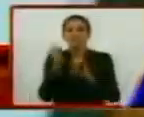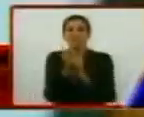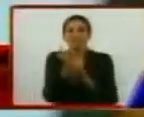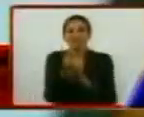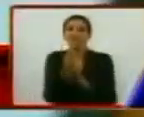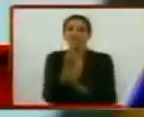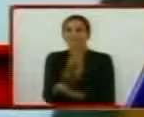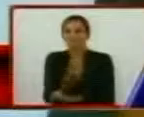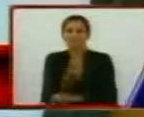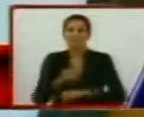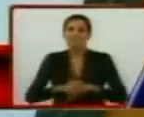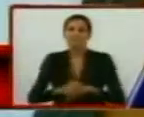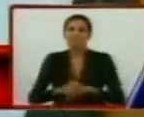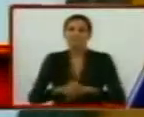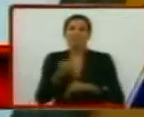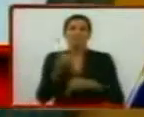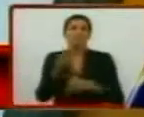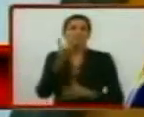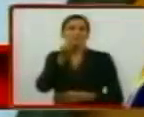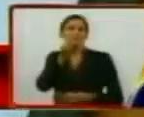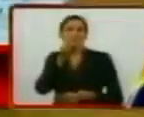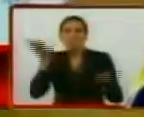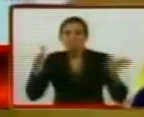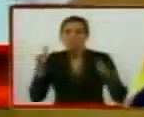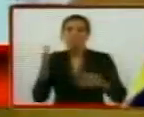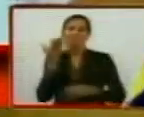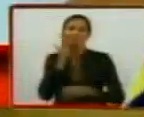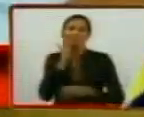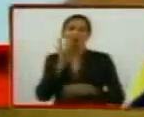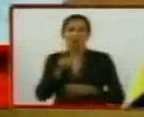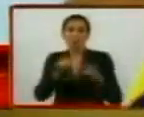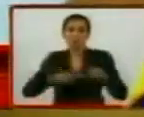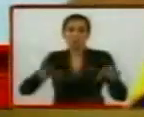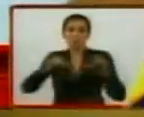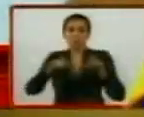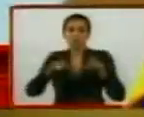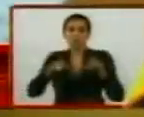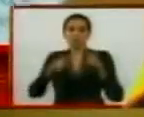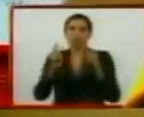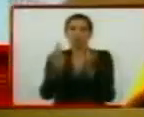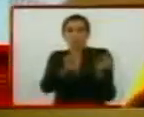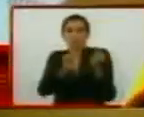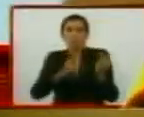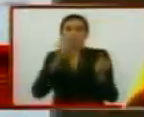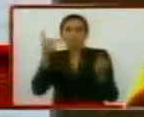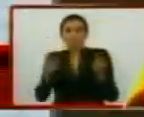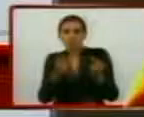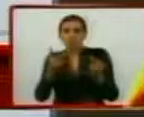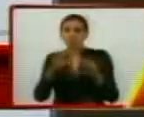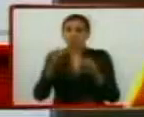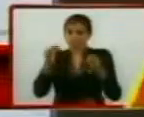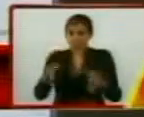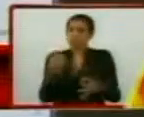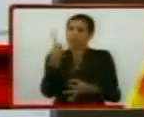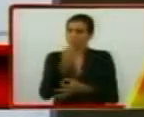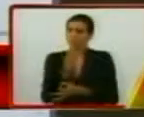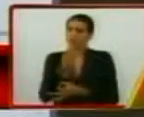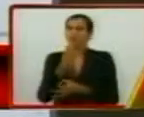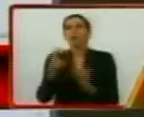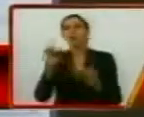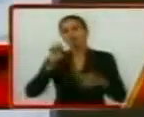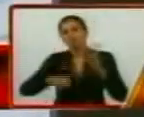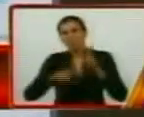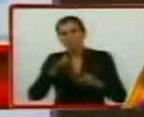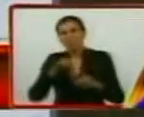Venezuela las redes sociales se han convertido en espacios de debate político, desde las discusiones de altura hasta denigrantes